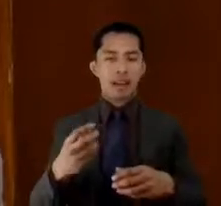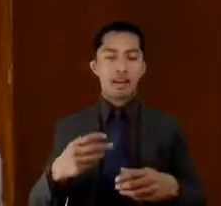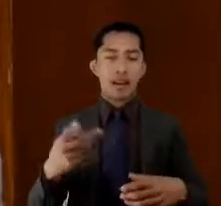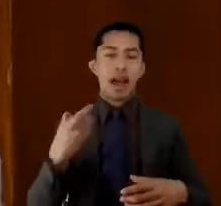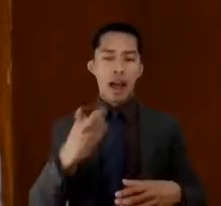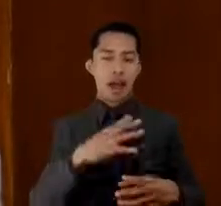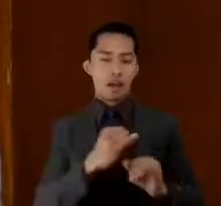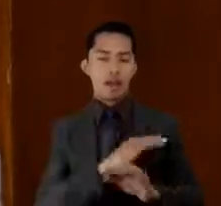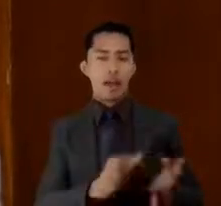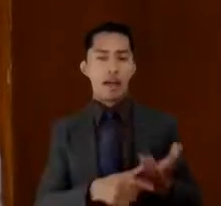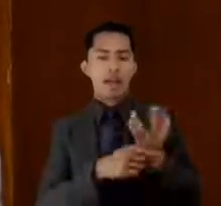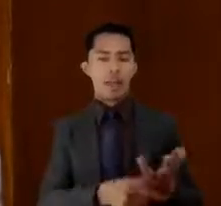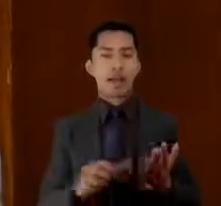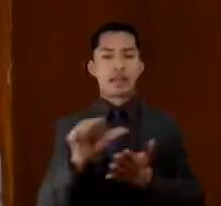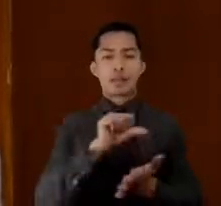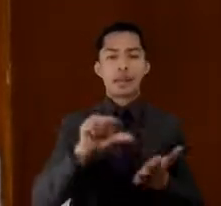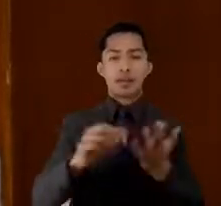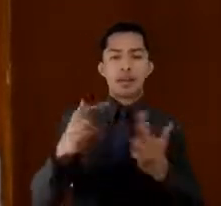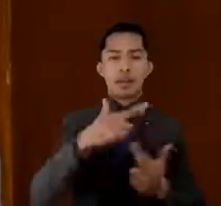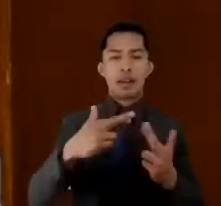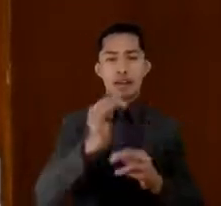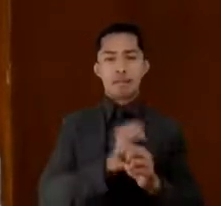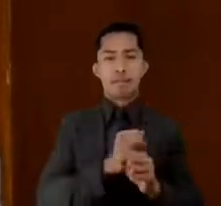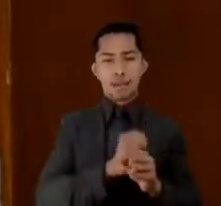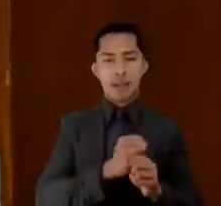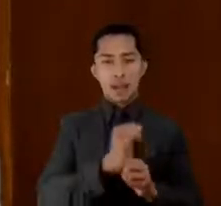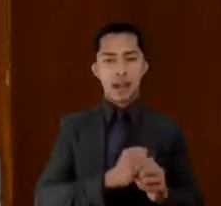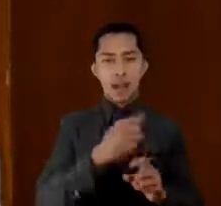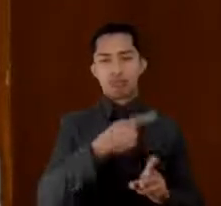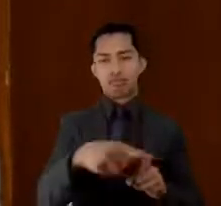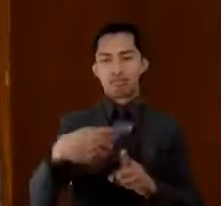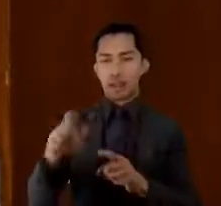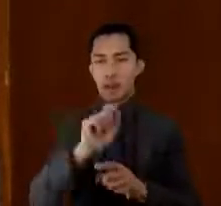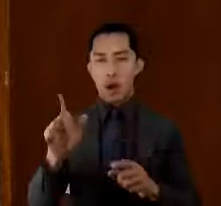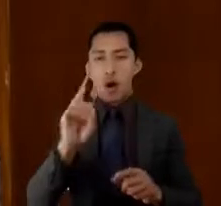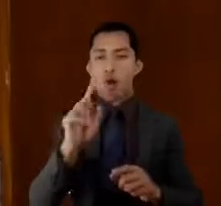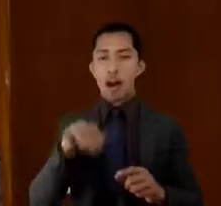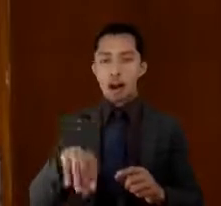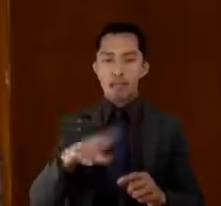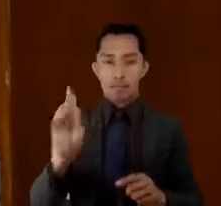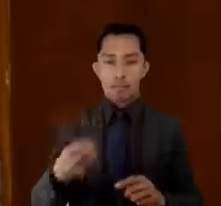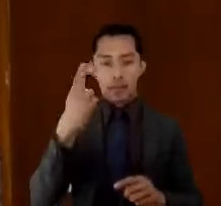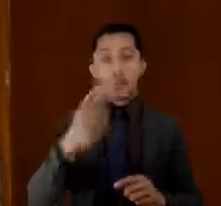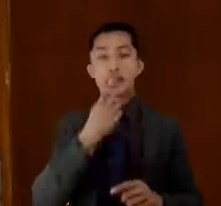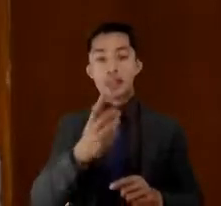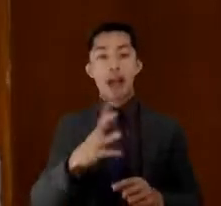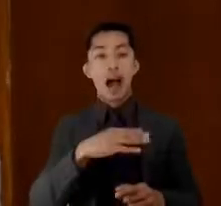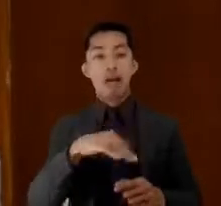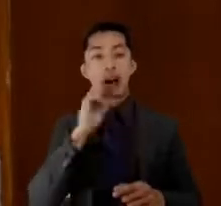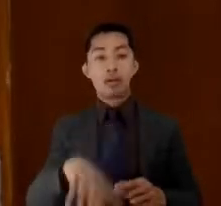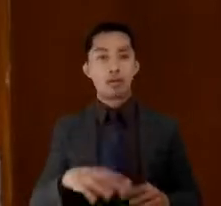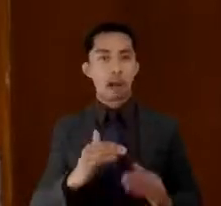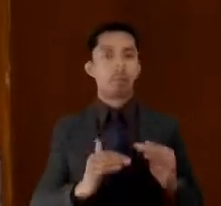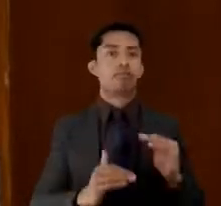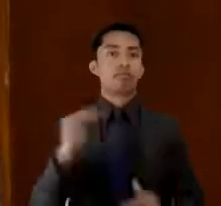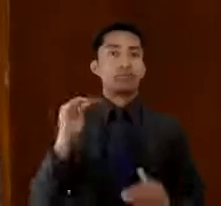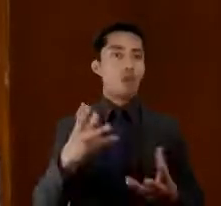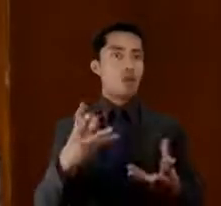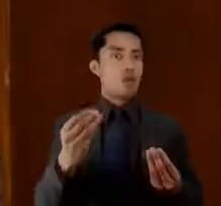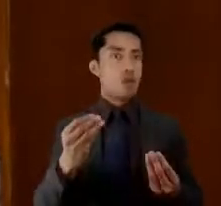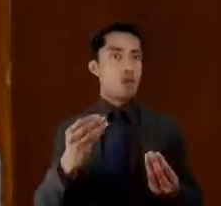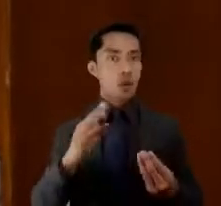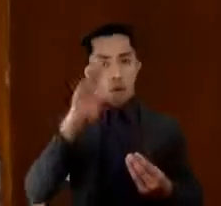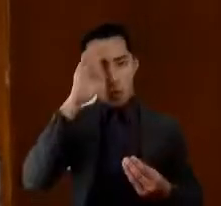en datos referidos por el Centro Regional de Investigaciones Multidisciplinarias de la UNAM, la producción de residuos aumentó de manera significativa.